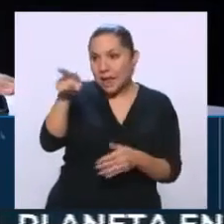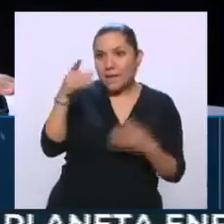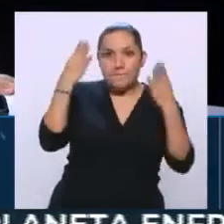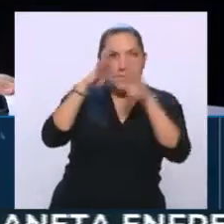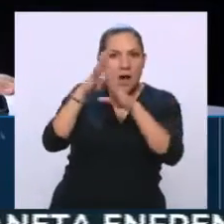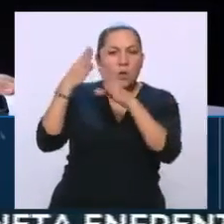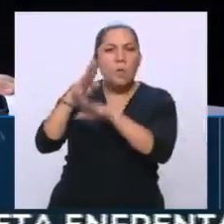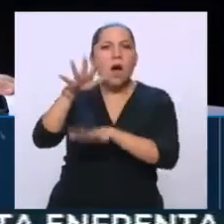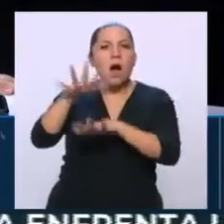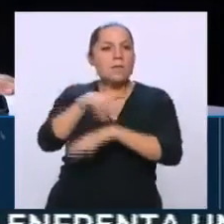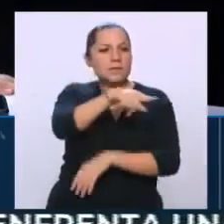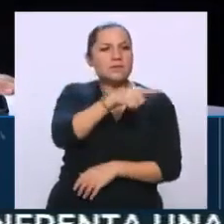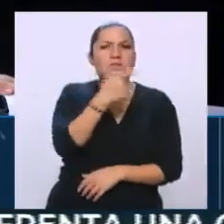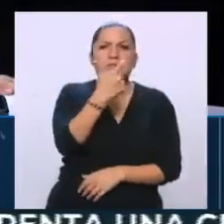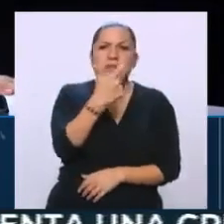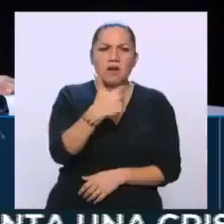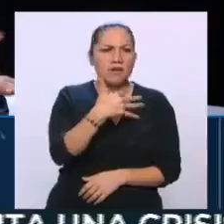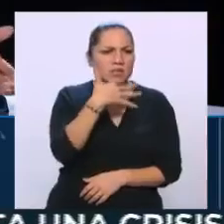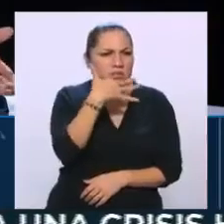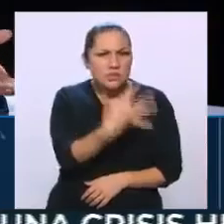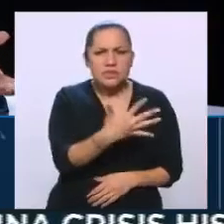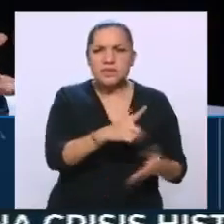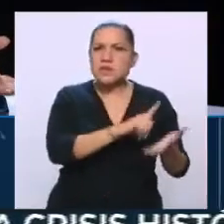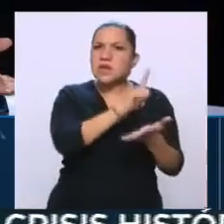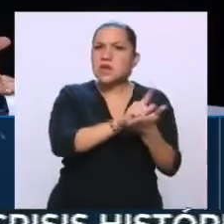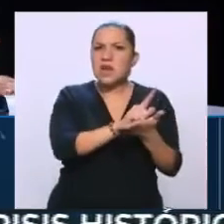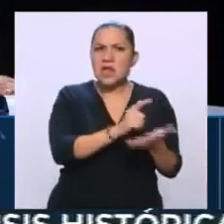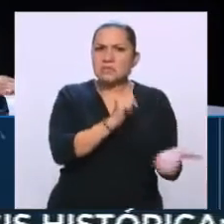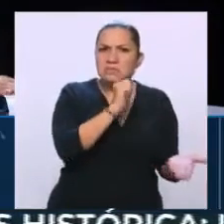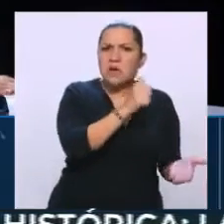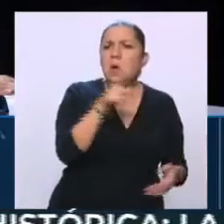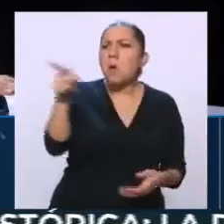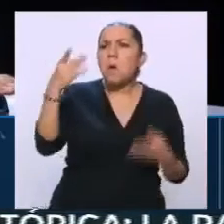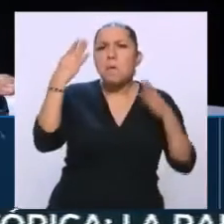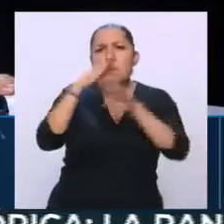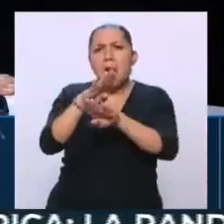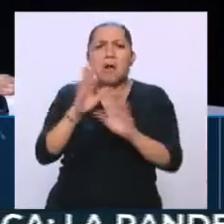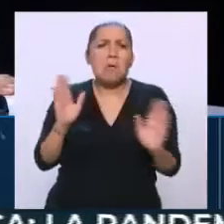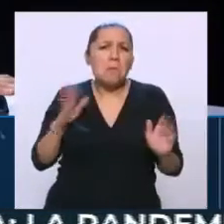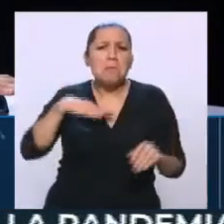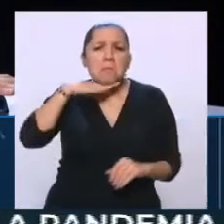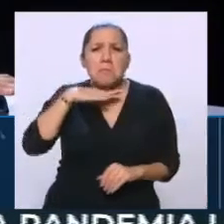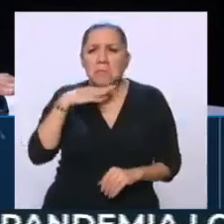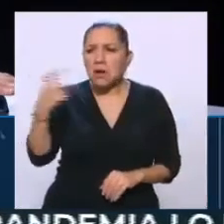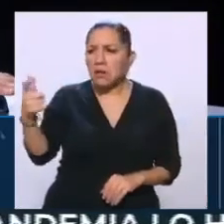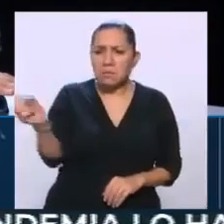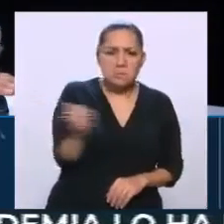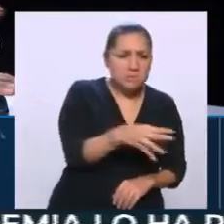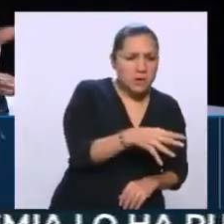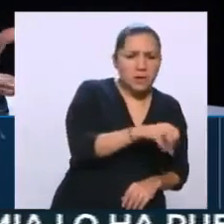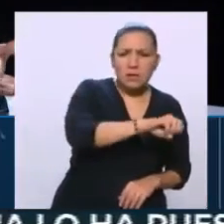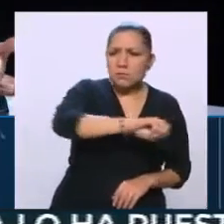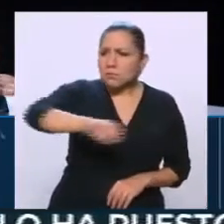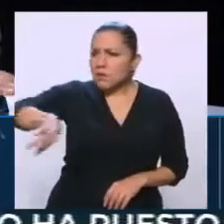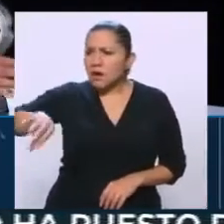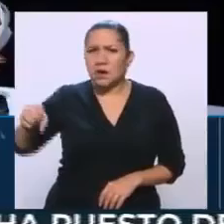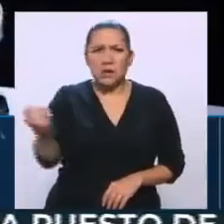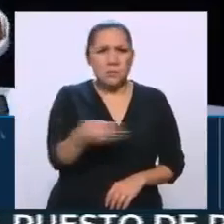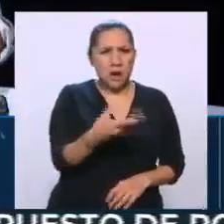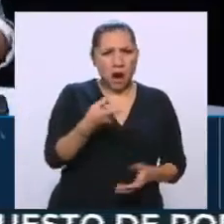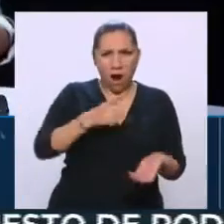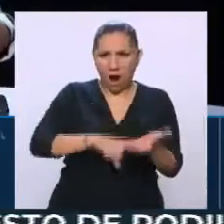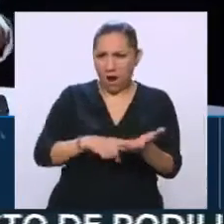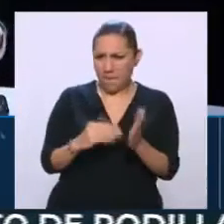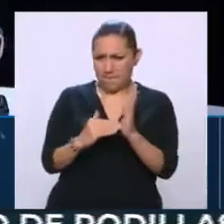con dinero ilícito se hagan muy naturalmente, digamos, ¿no? O sea, estamos viendo muchos millones que